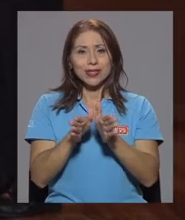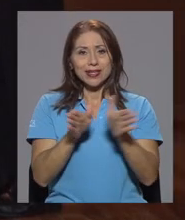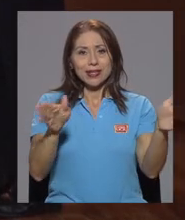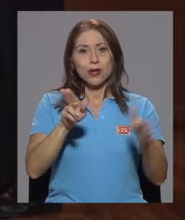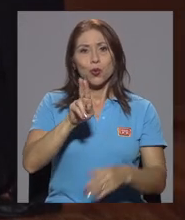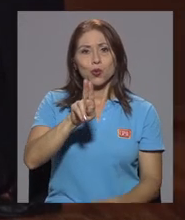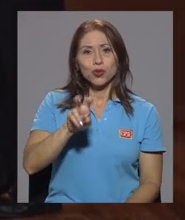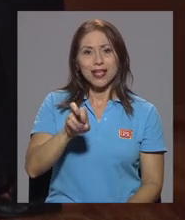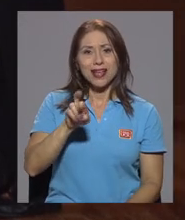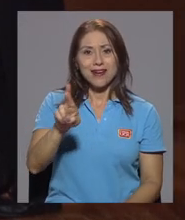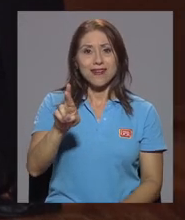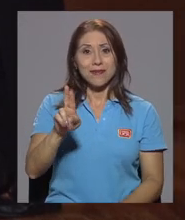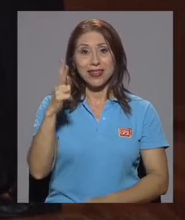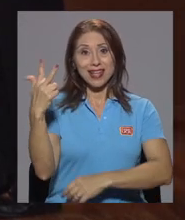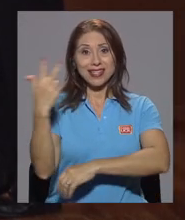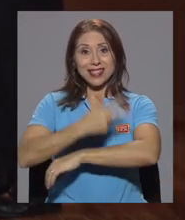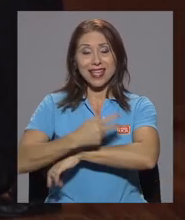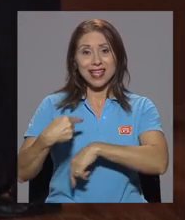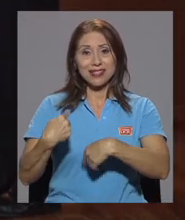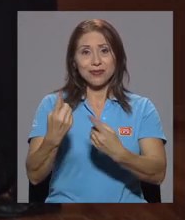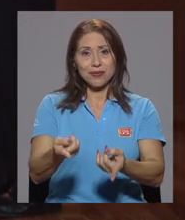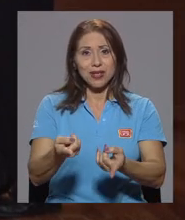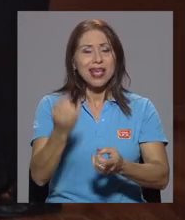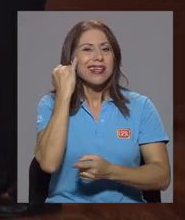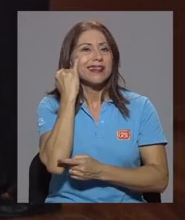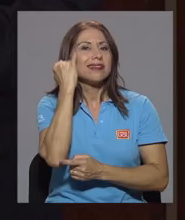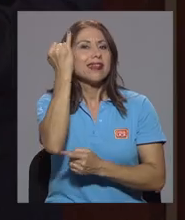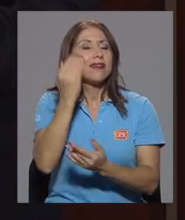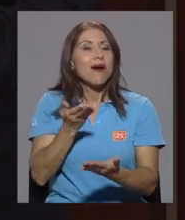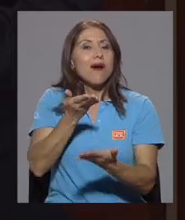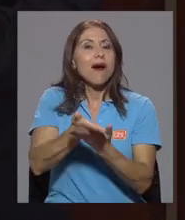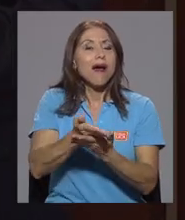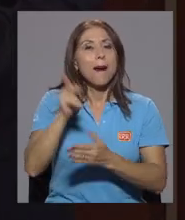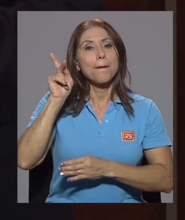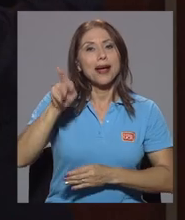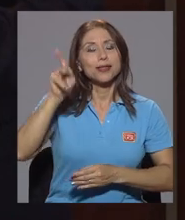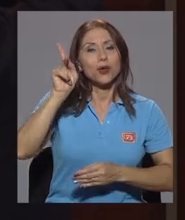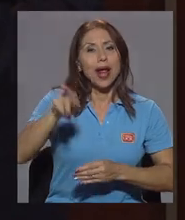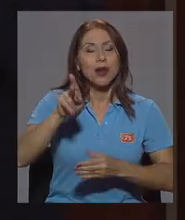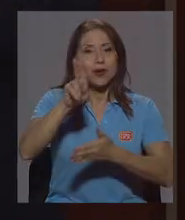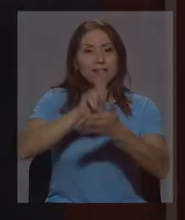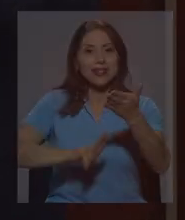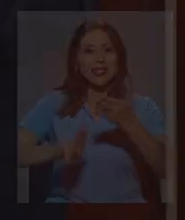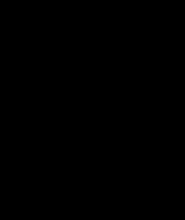durante tres días y fue iniciativa de la pastoral universitaria arquidiocesana